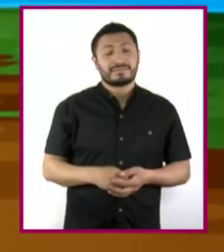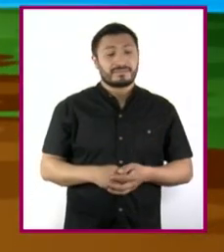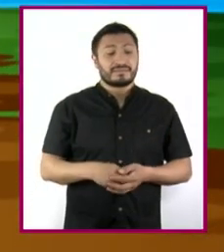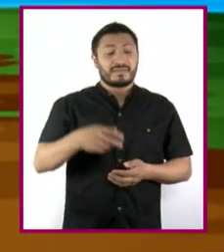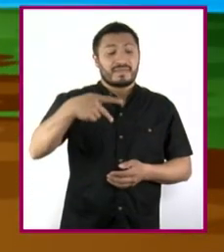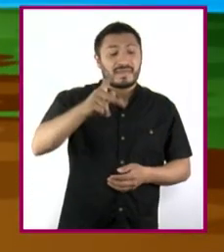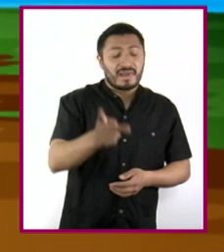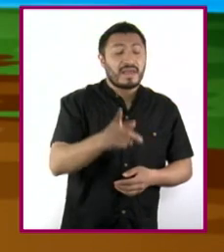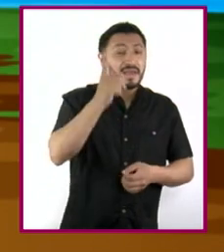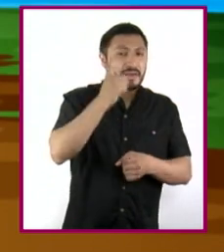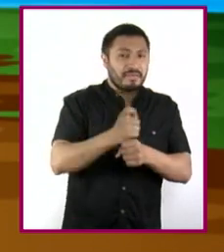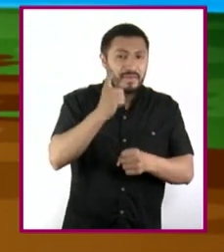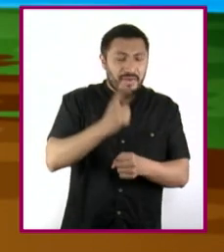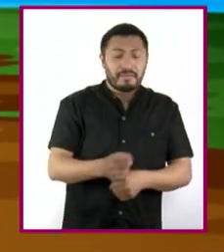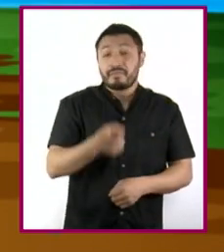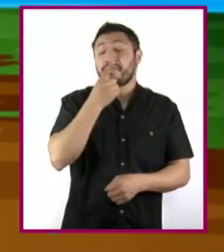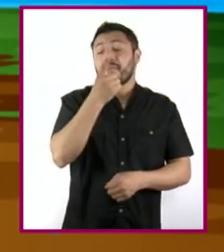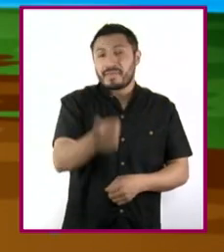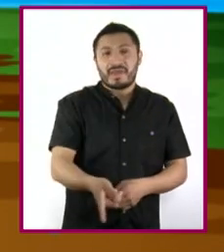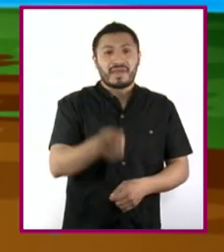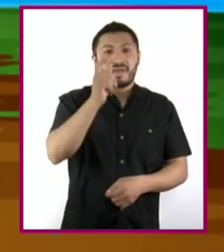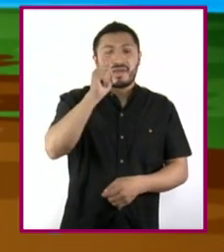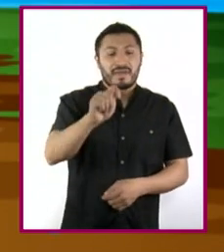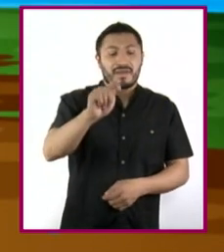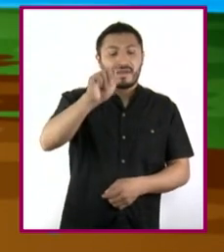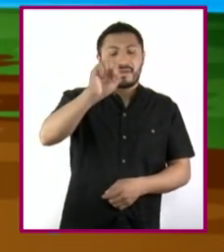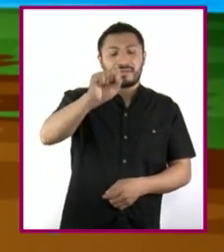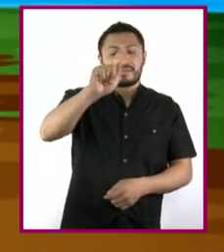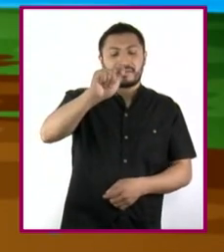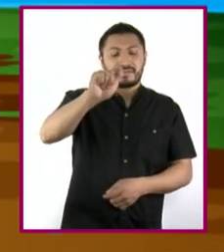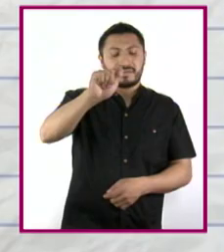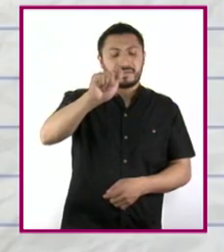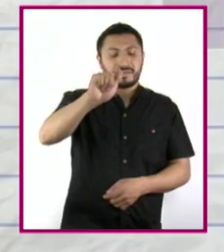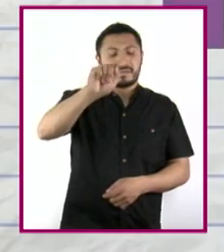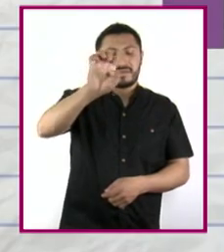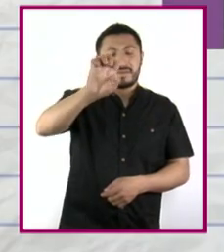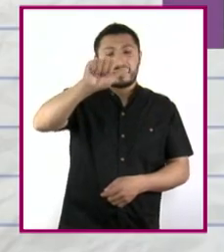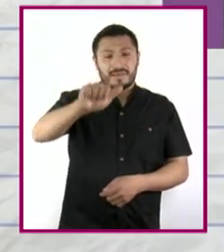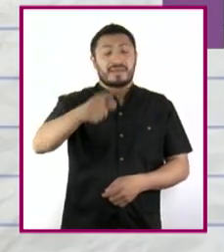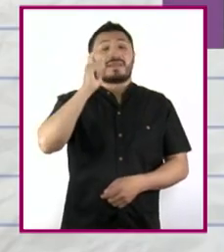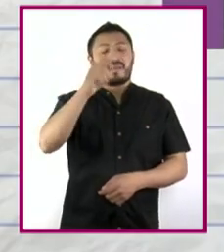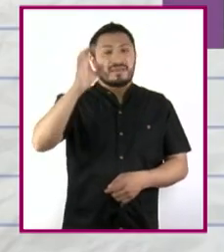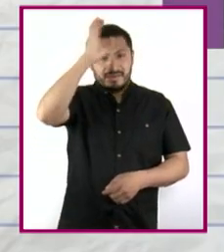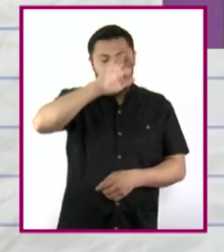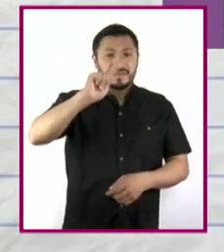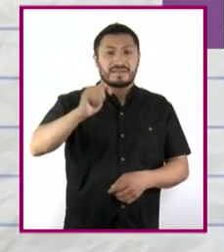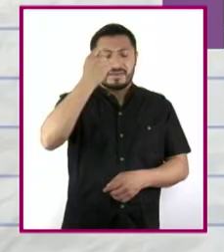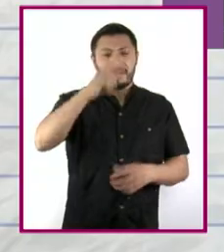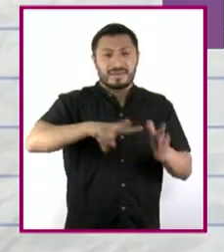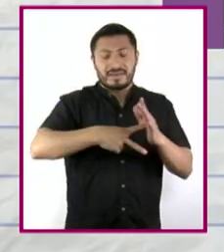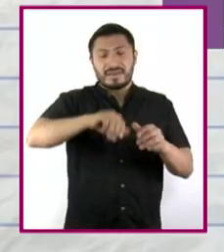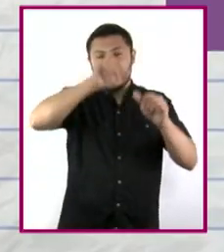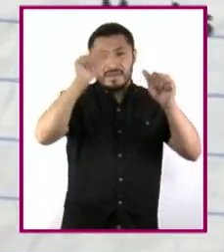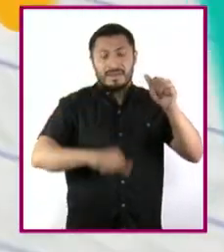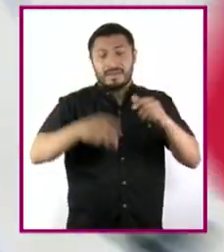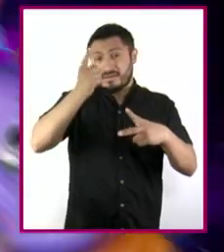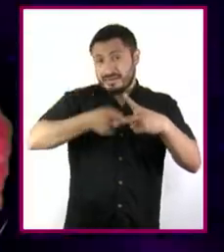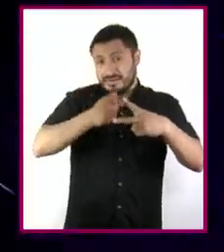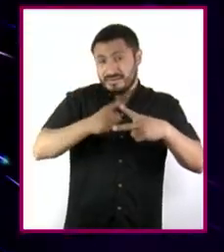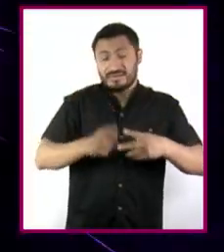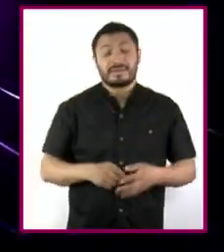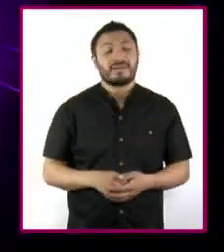Pero antes, permítanme decirles que STEAM son las siglas en inglés de ciencia, tecnología, ingeniería, artes y